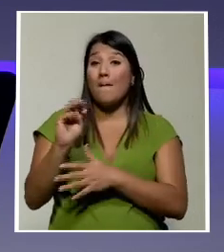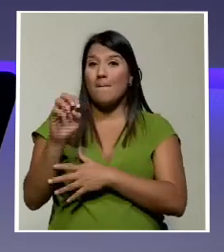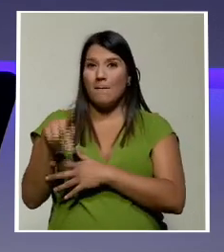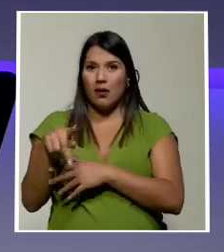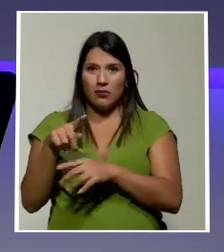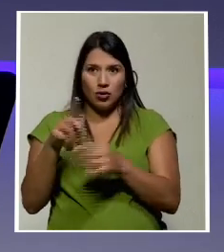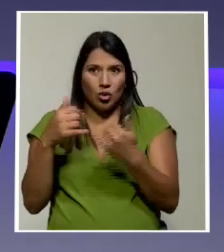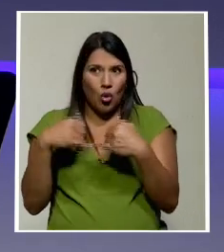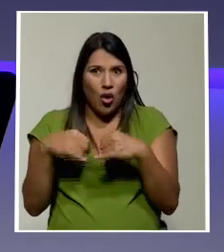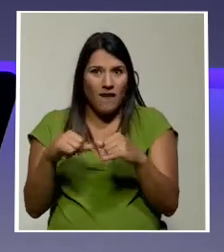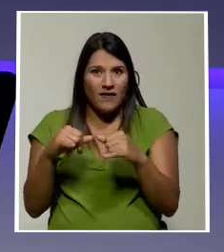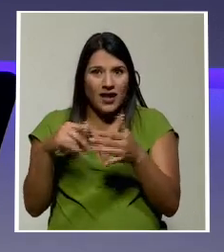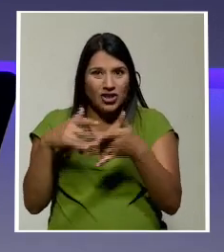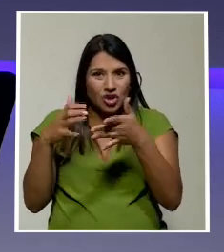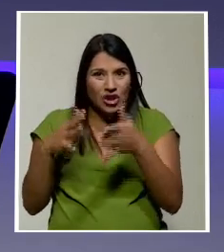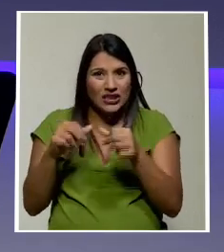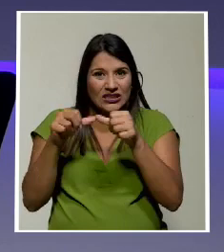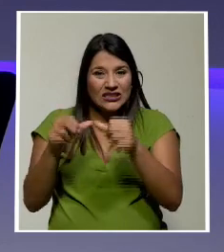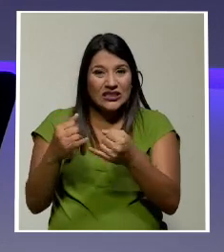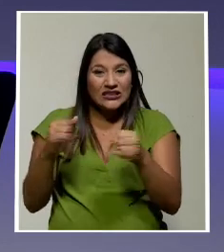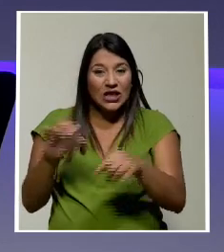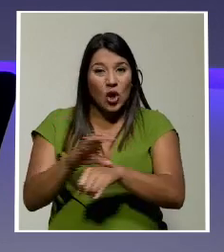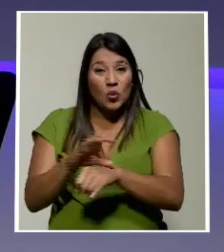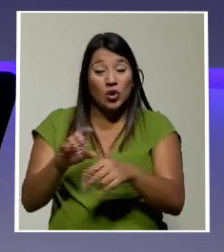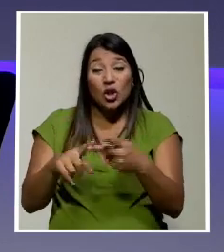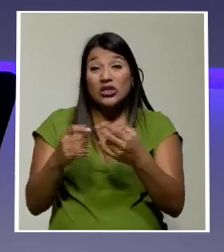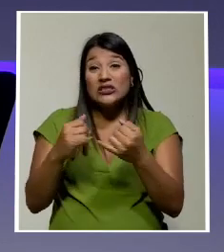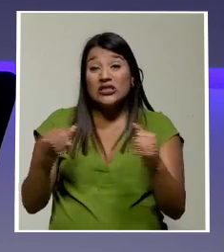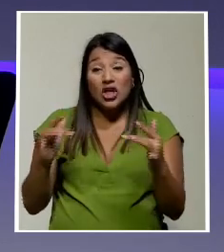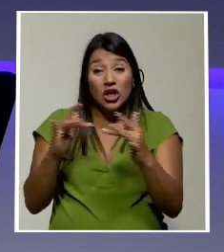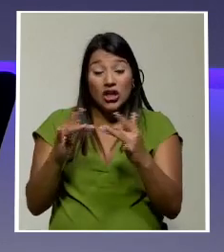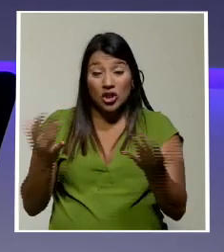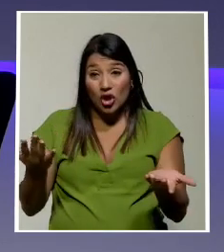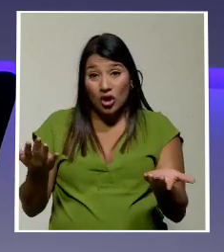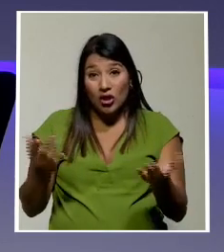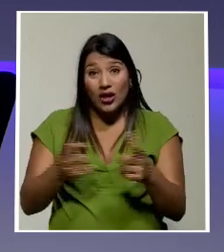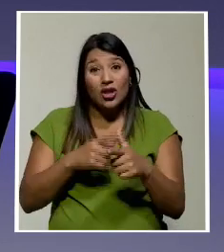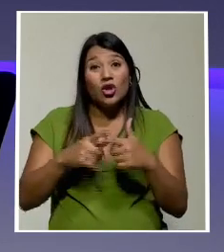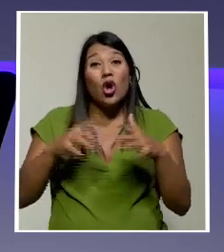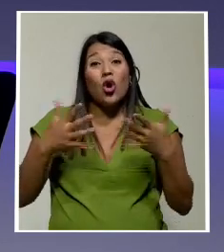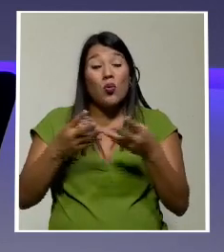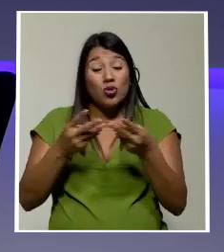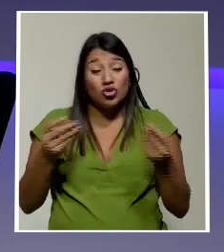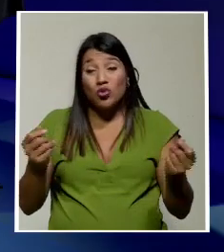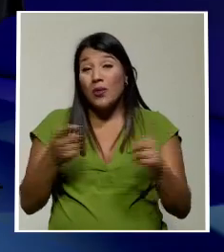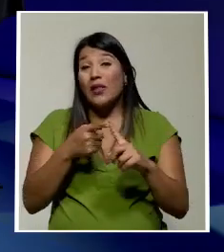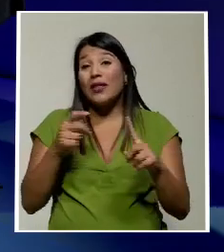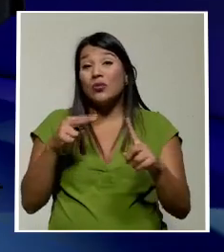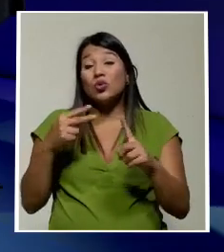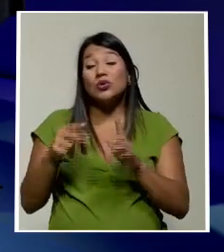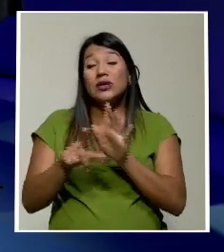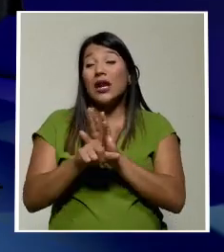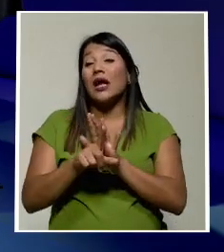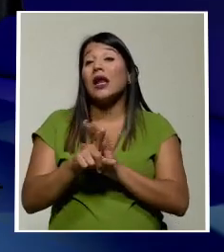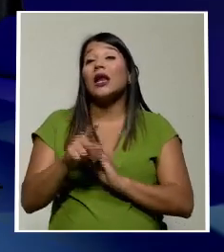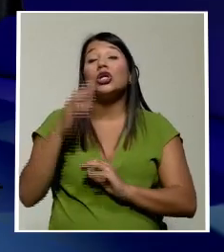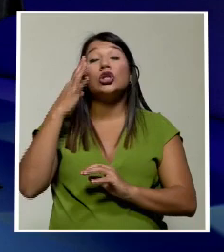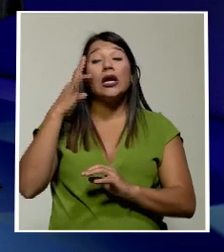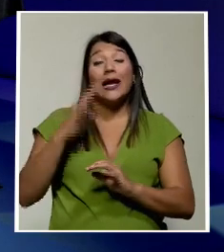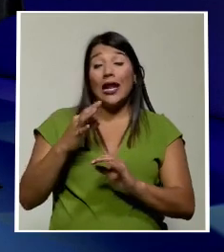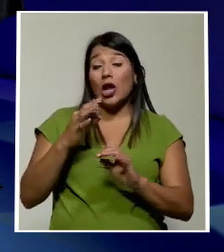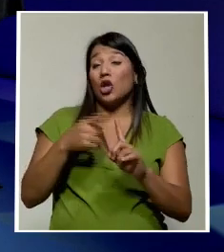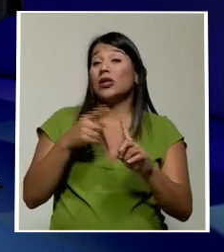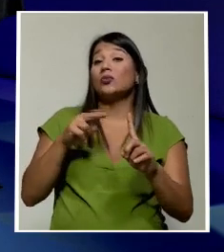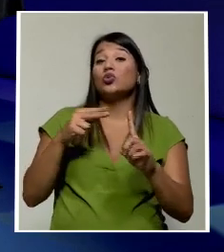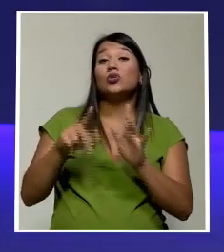sin computadoras, sin conexión y desconectados. ¿Cómo se resuelve esto legalmente? Legalmente yo creo que lo que toca es que la